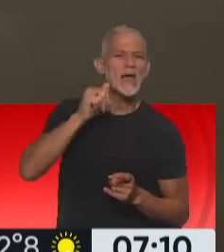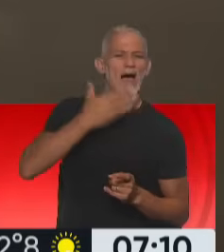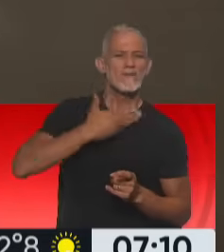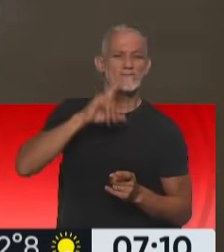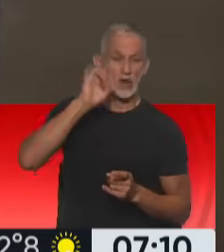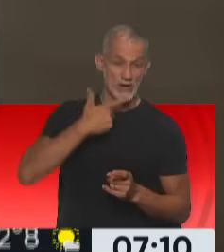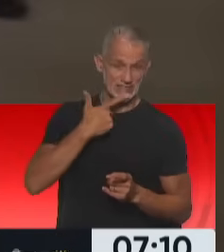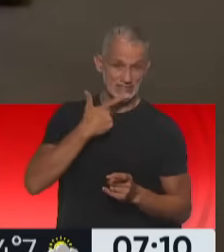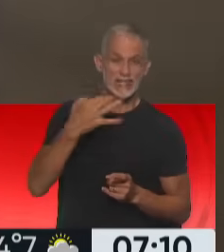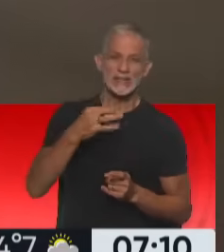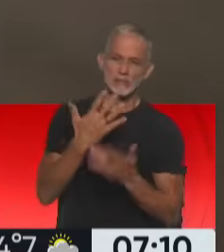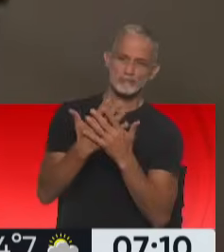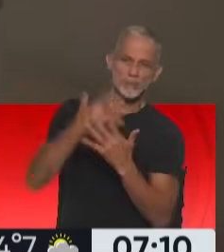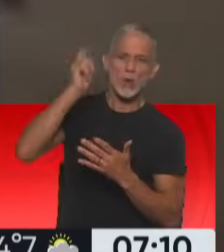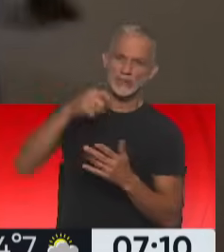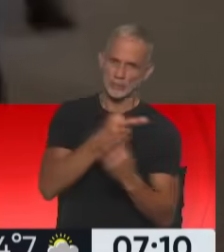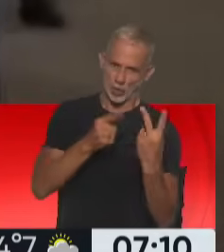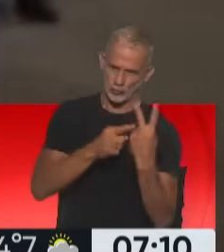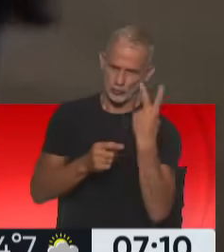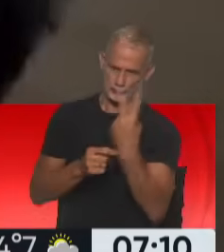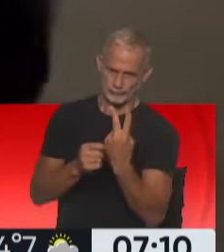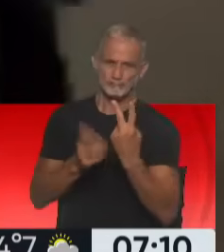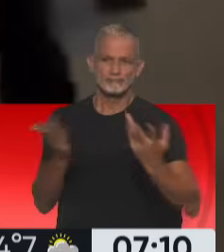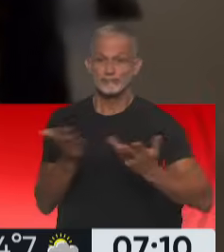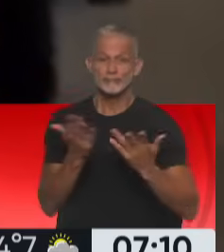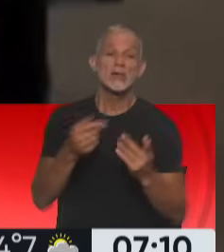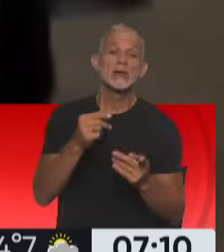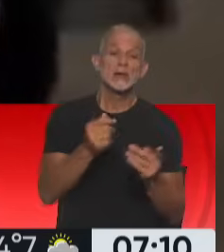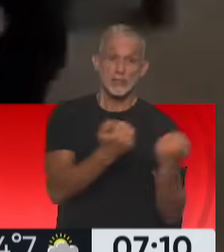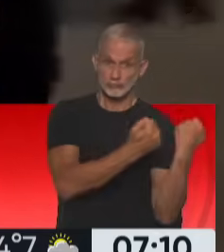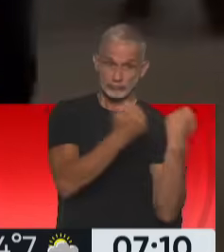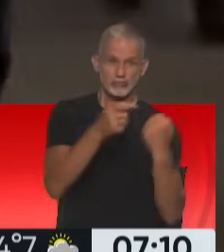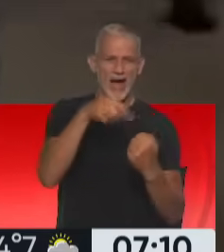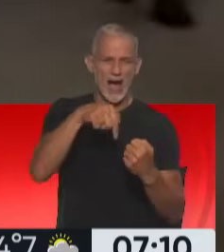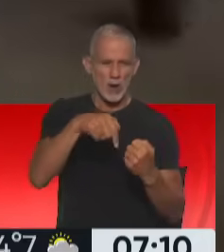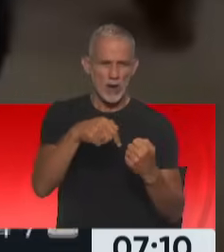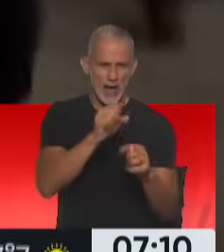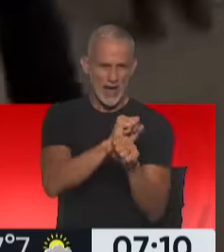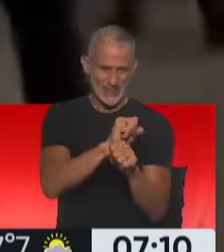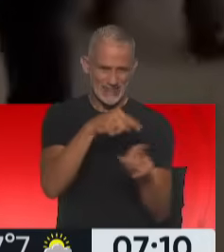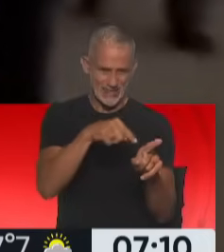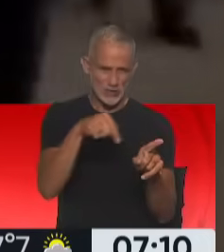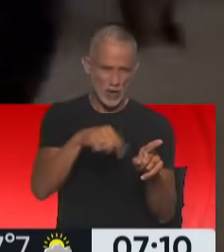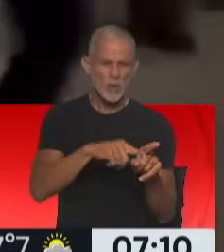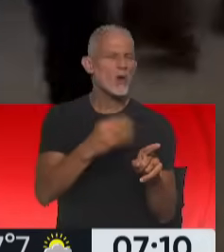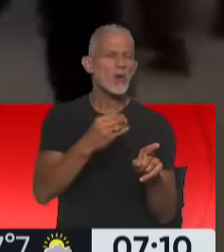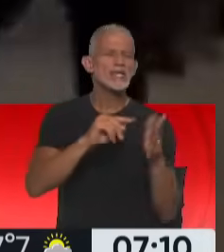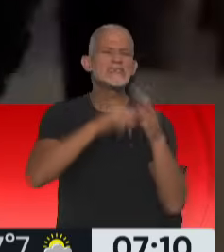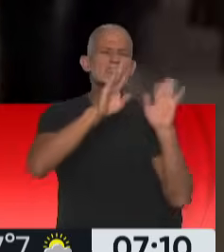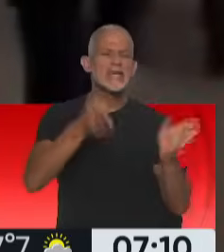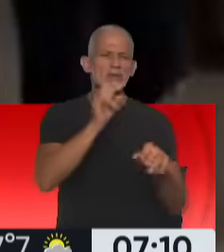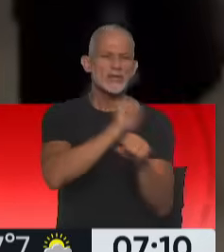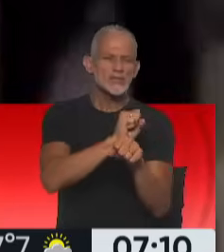Lo cierto es que lo que se espera es que sea trasladado desde el lugar donde a esta hora está detenido, que es el Centro de